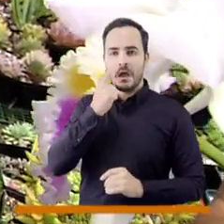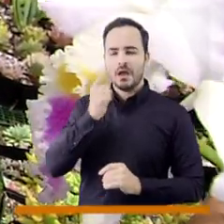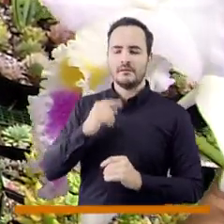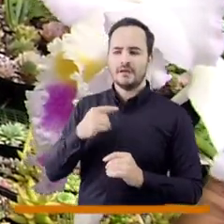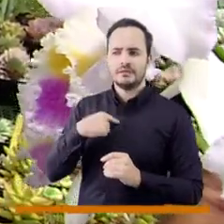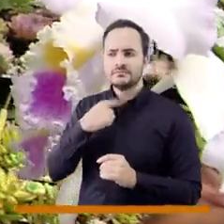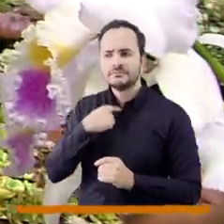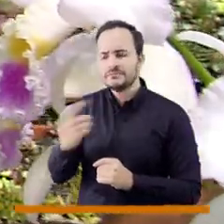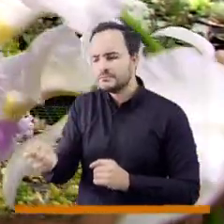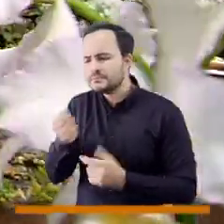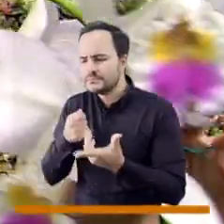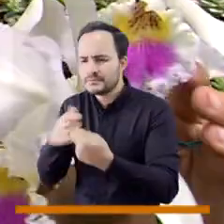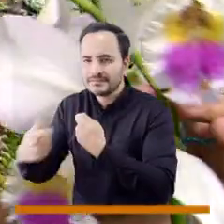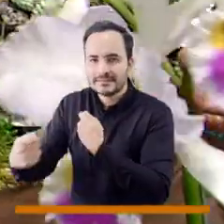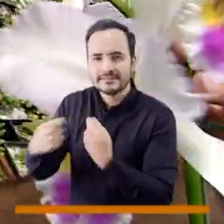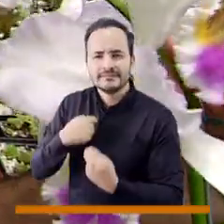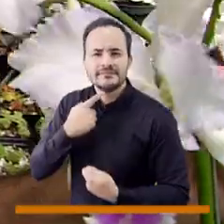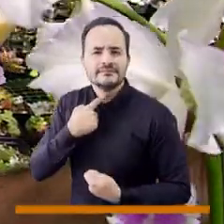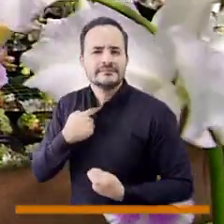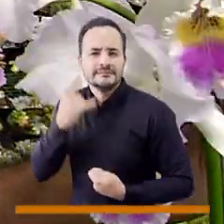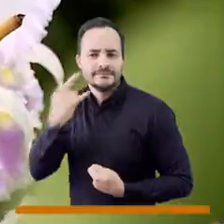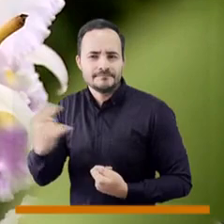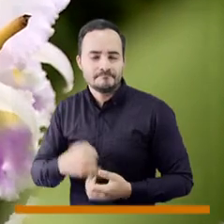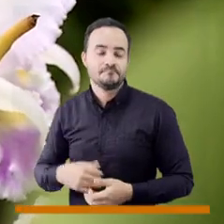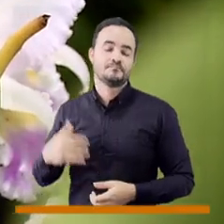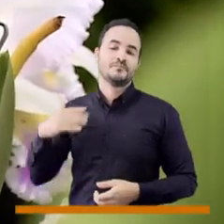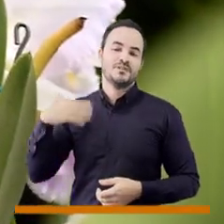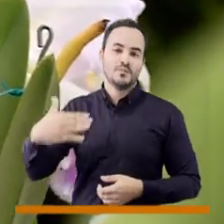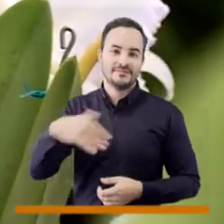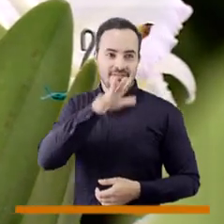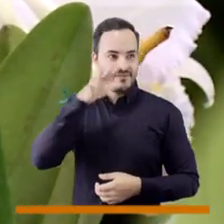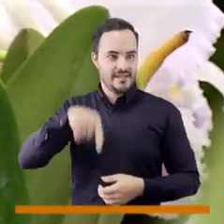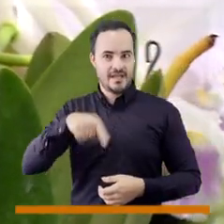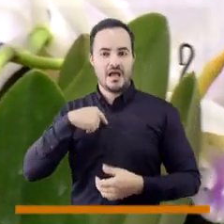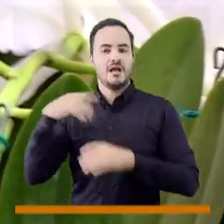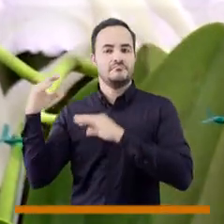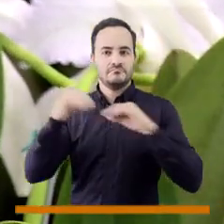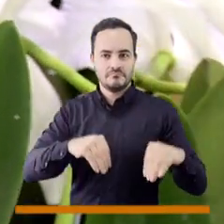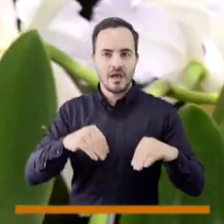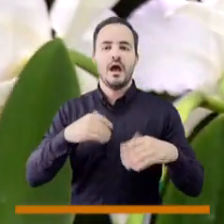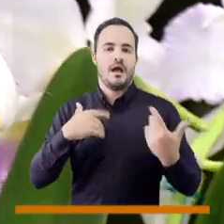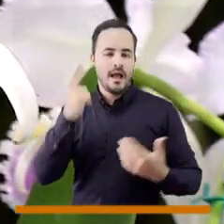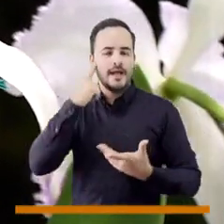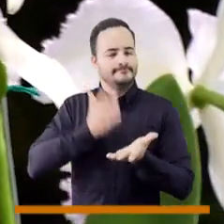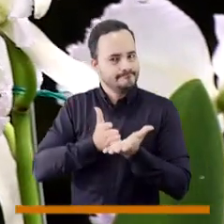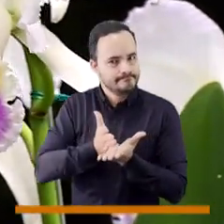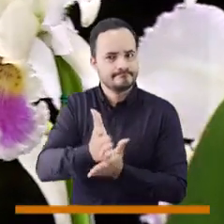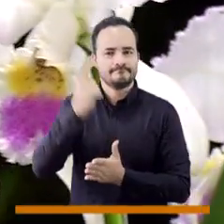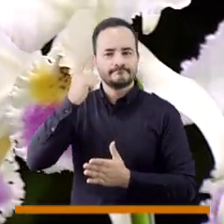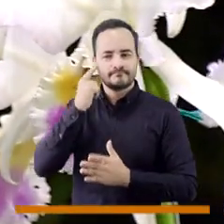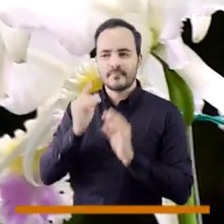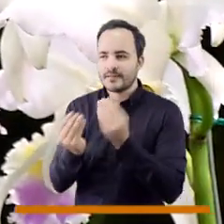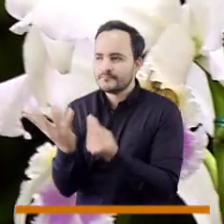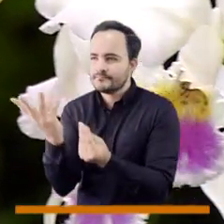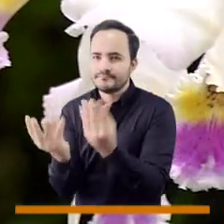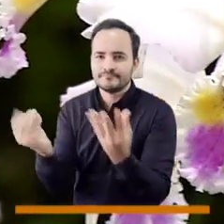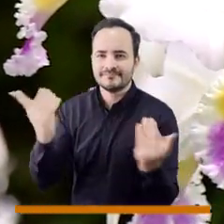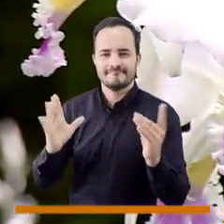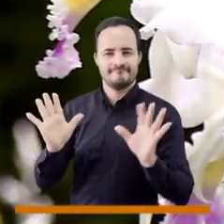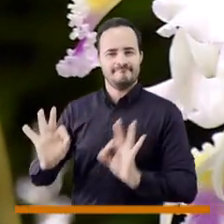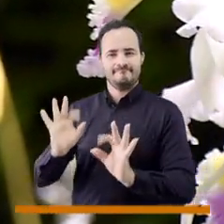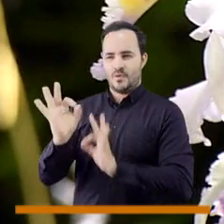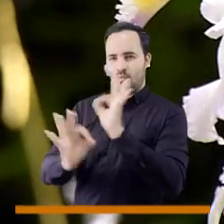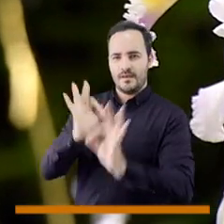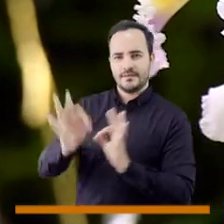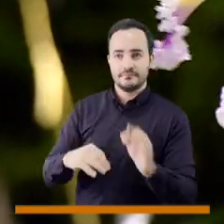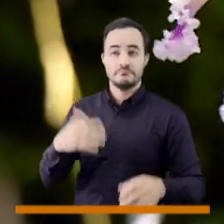adquiriendo ese gusto a las orquídeas. Cuando adquirimos esta finca, siguió con la colección de orquídeas y